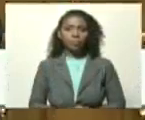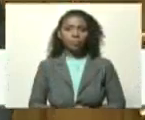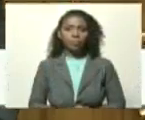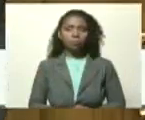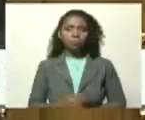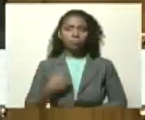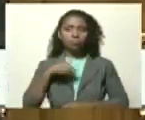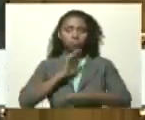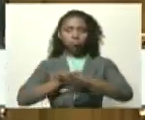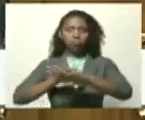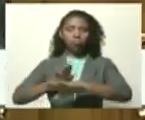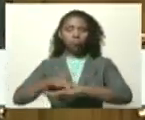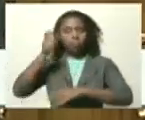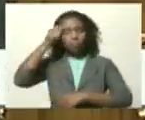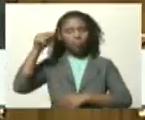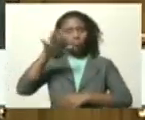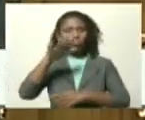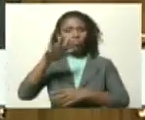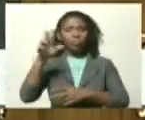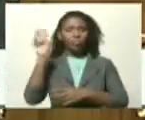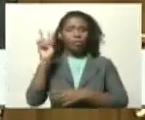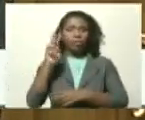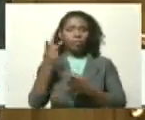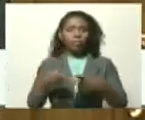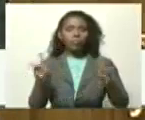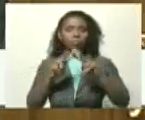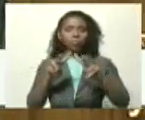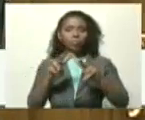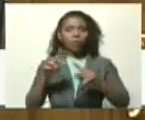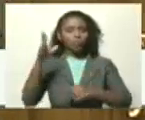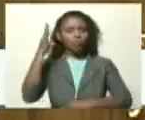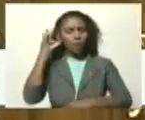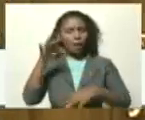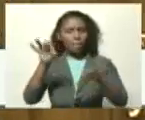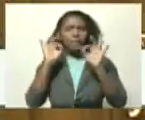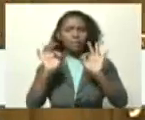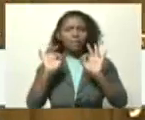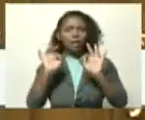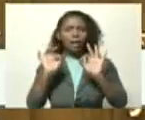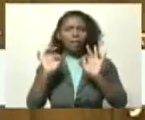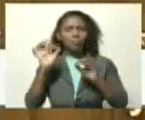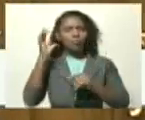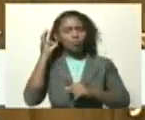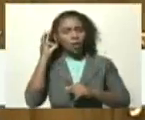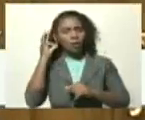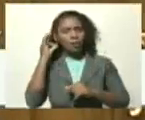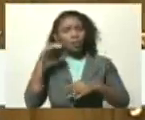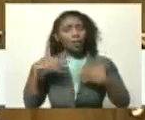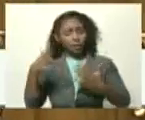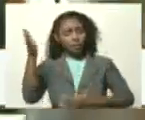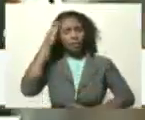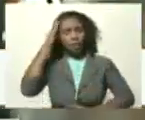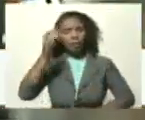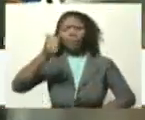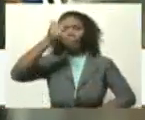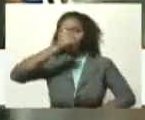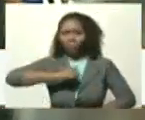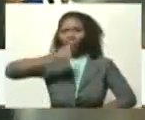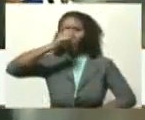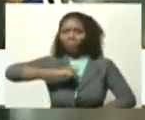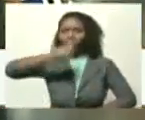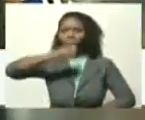Invoco al valor del pueblo de Venezuela, a sus mujeres, muy especialmente a sus mujeres que han sabido resistir